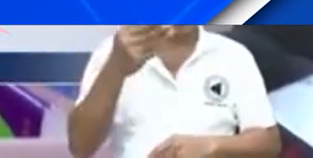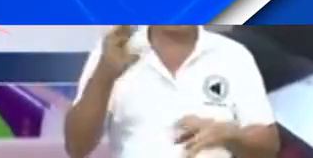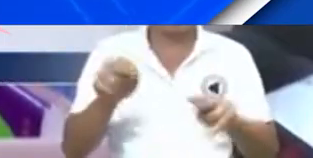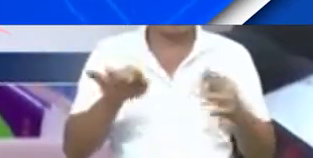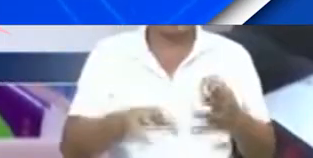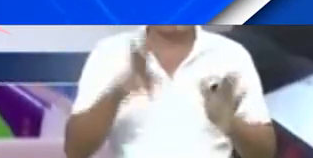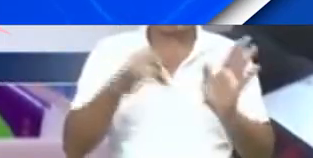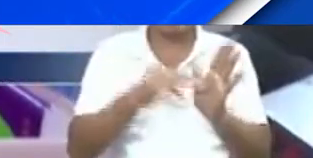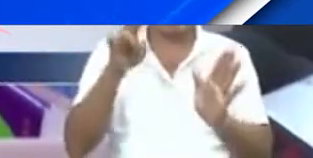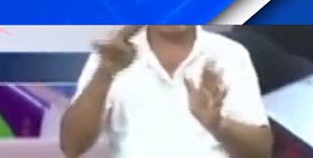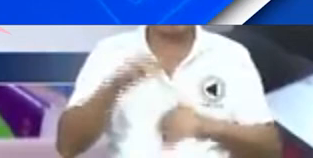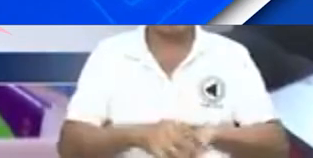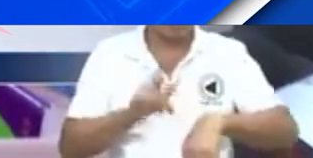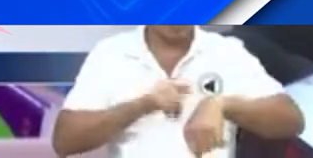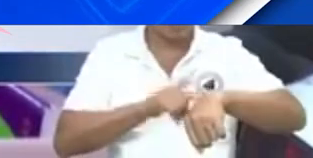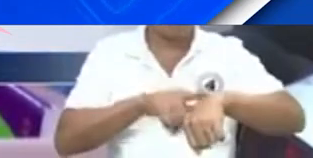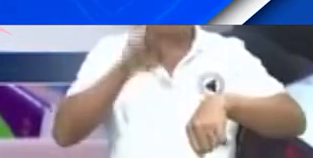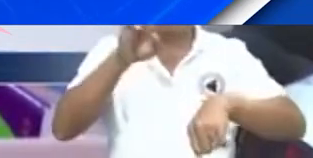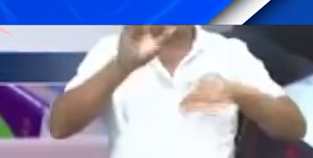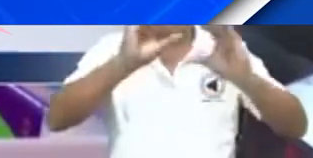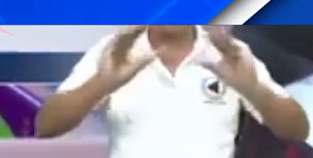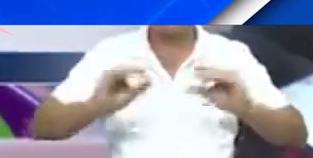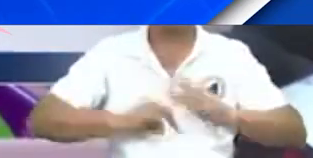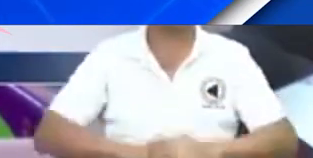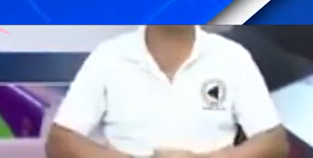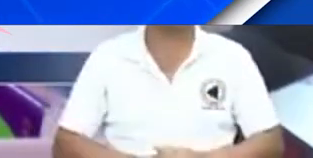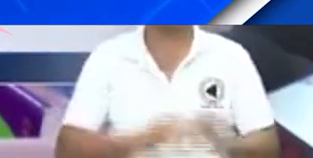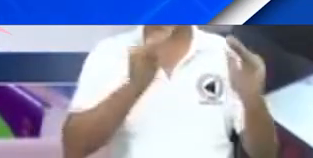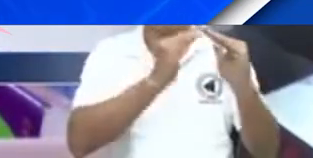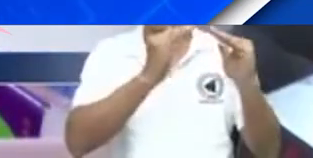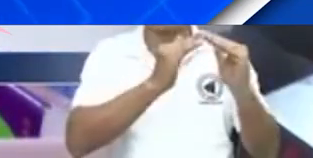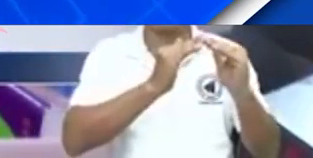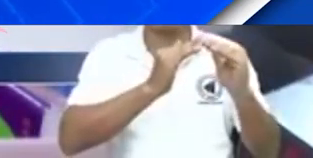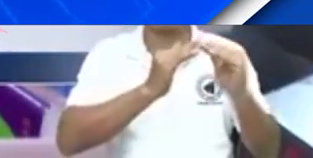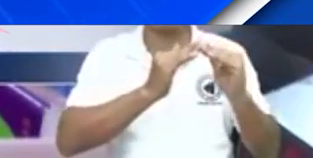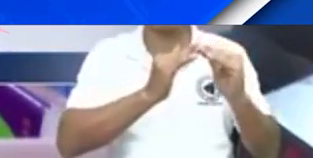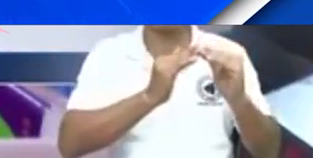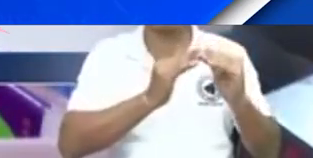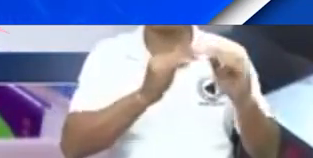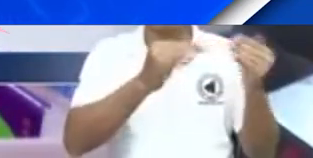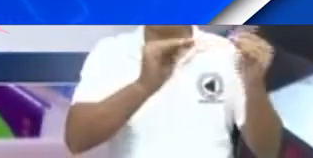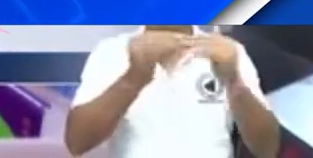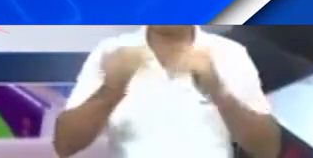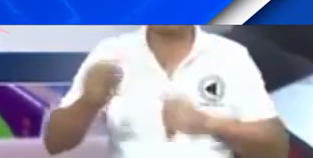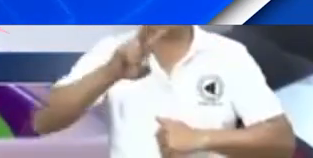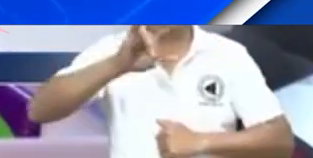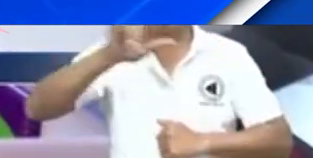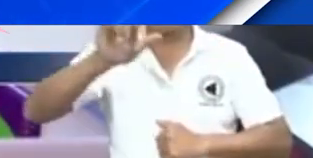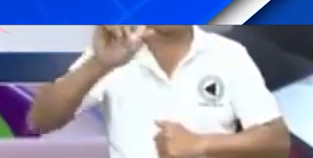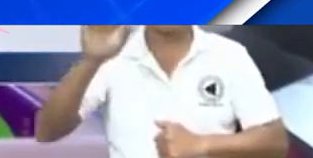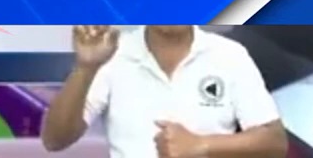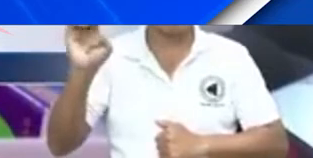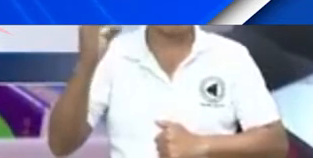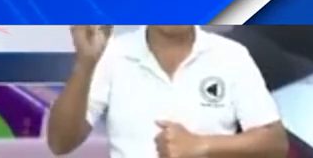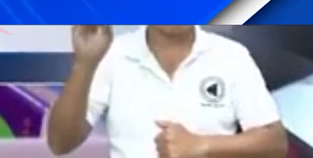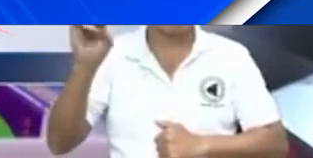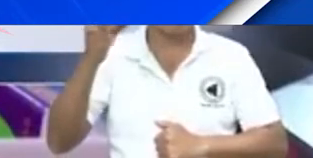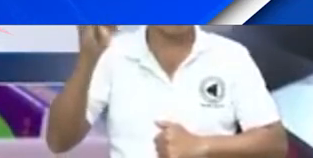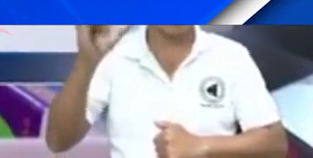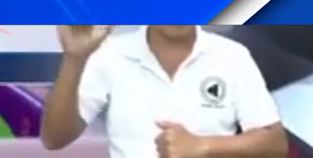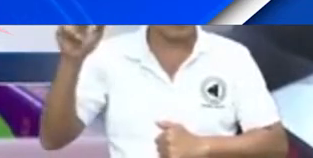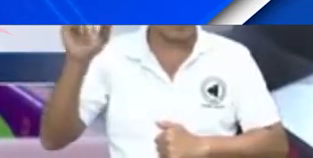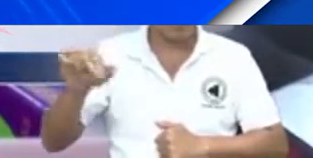noviembre del 2022, a las 3 de la tarde, en casa de habitación, barrio, Vía Reconciliación, Distrito